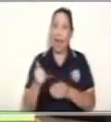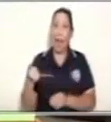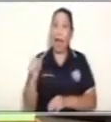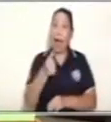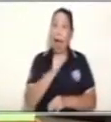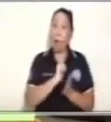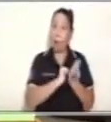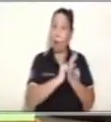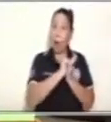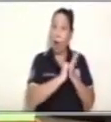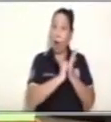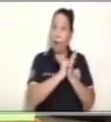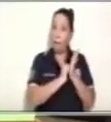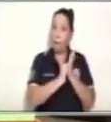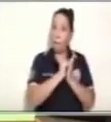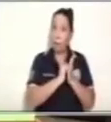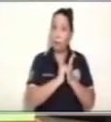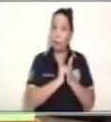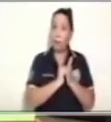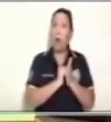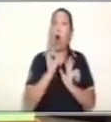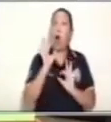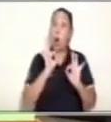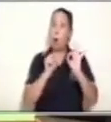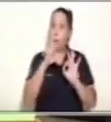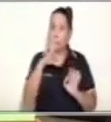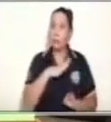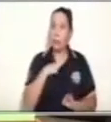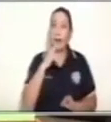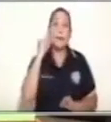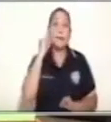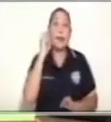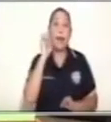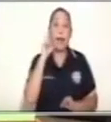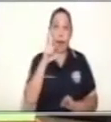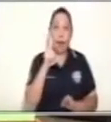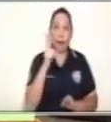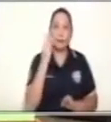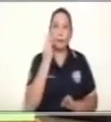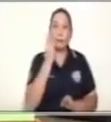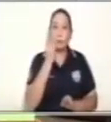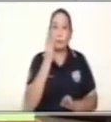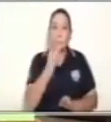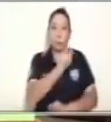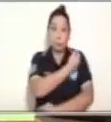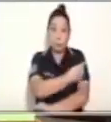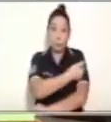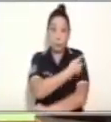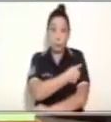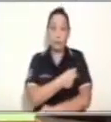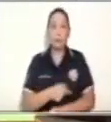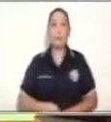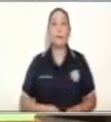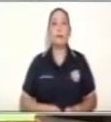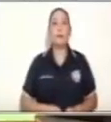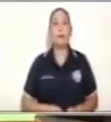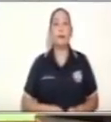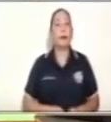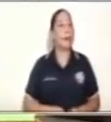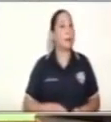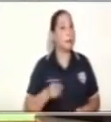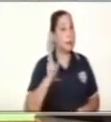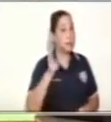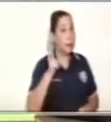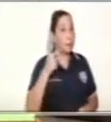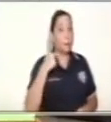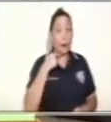abundante agua, jabón, y si tienes la oportunidad de utilizar gel antibacterial, utilízalo. Sin antes, me despido